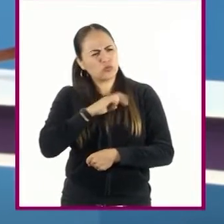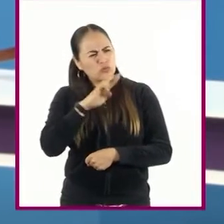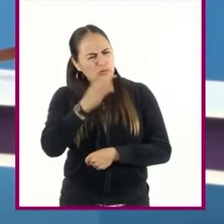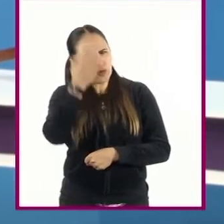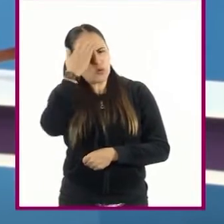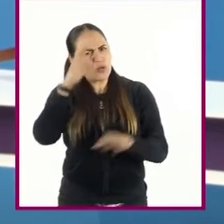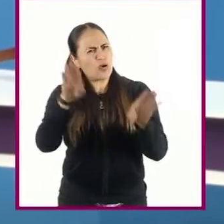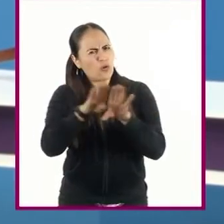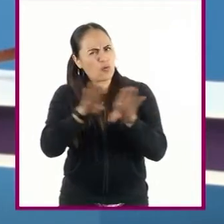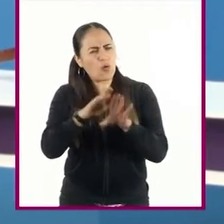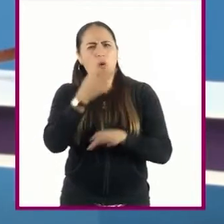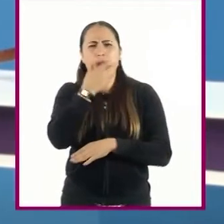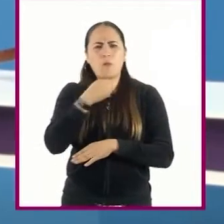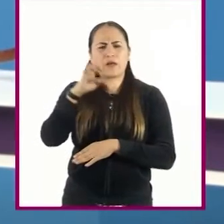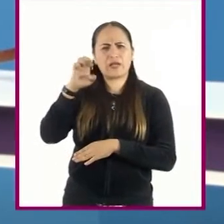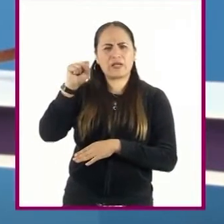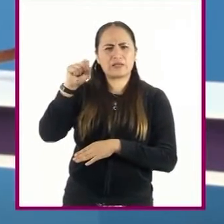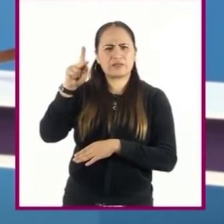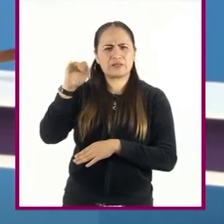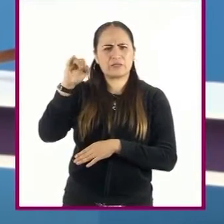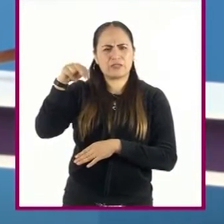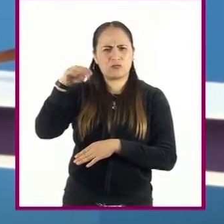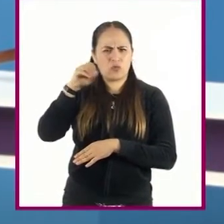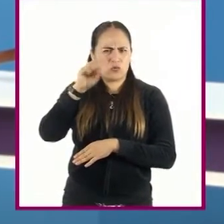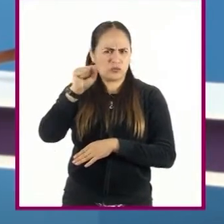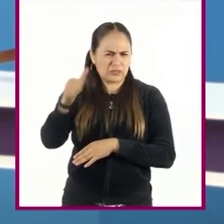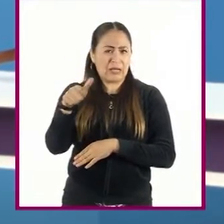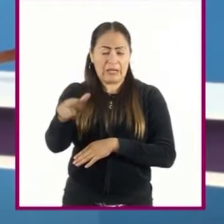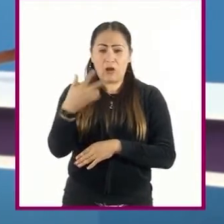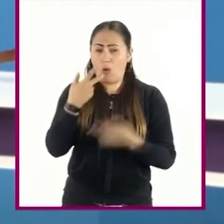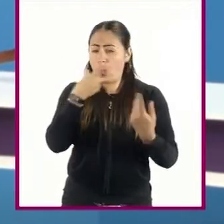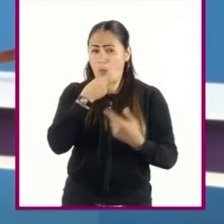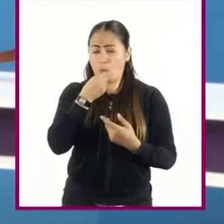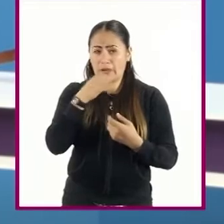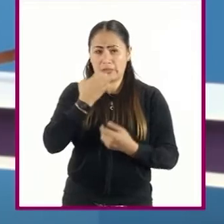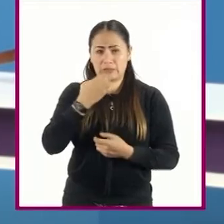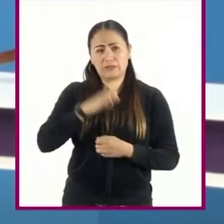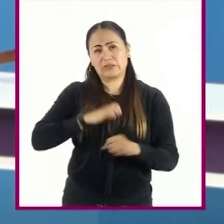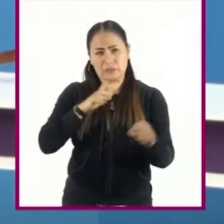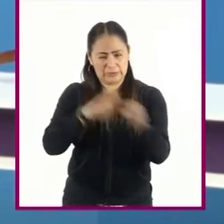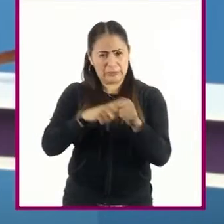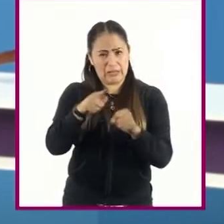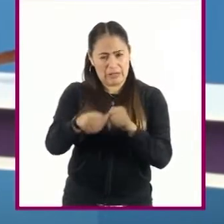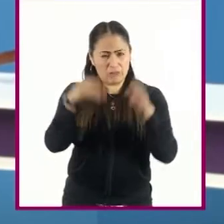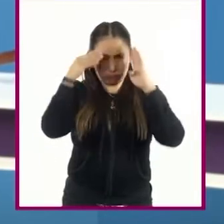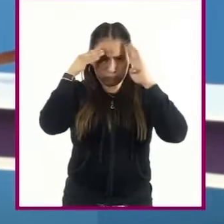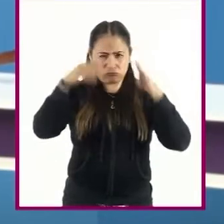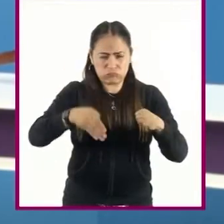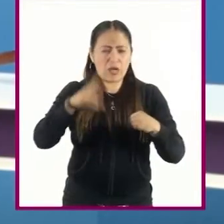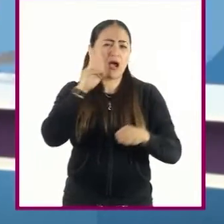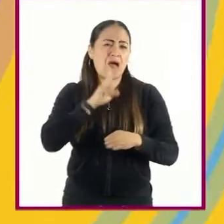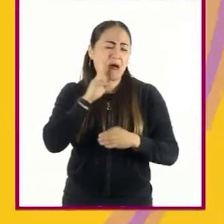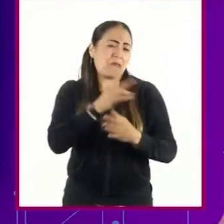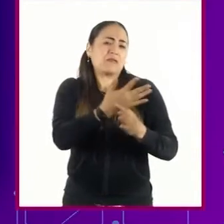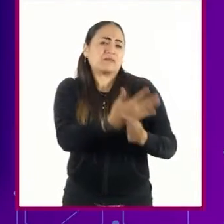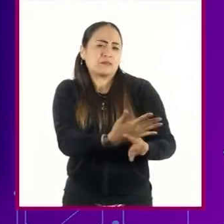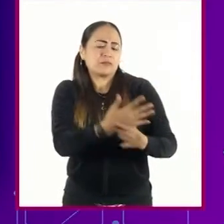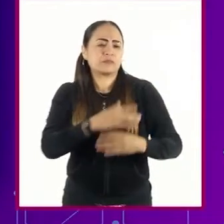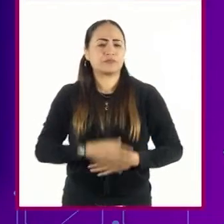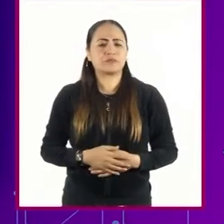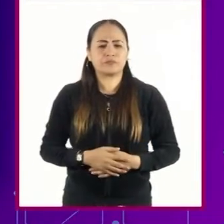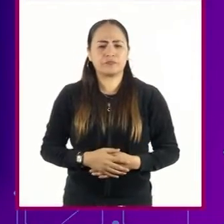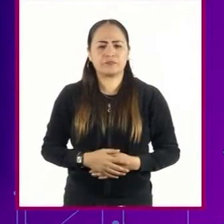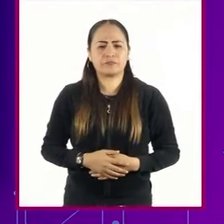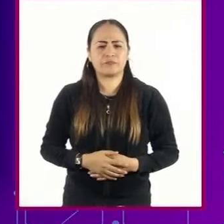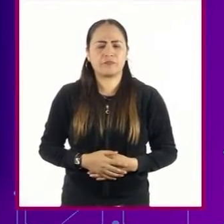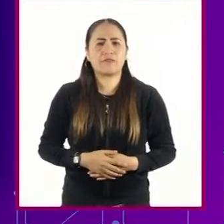Francisco Trujillo Espinosa, un especialista en la materia. Escuchemos lo que nos explica en el siguiente video. En nuestro